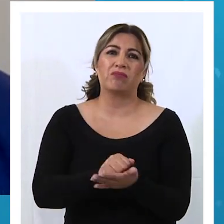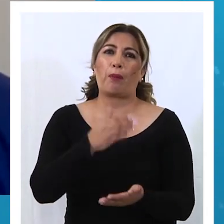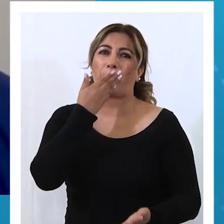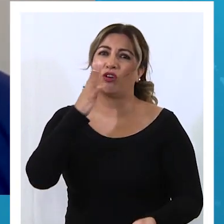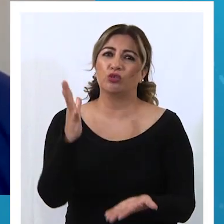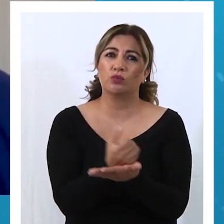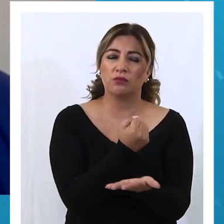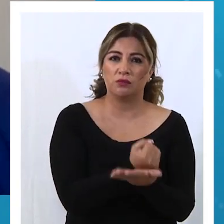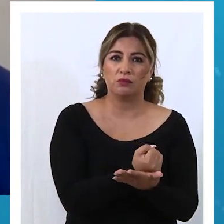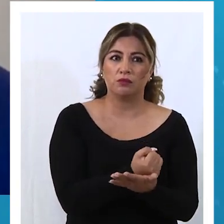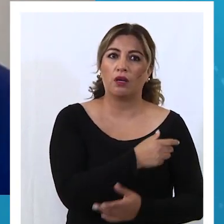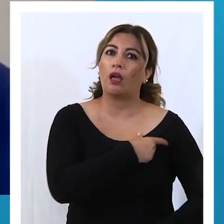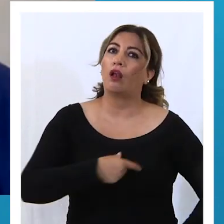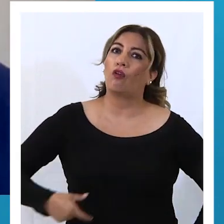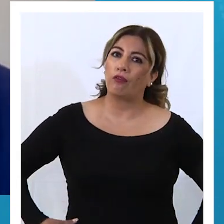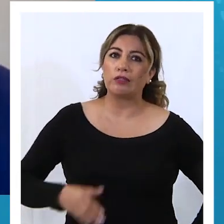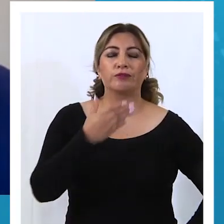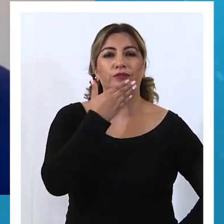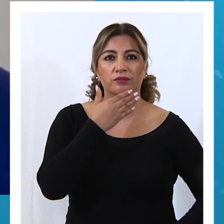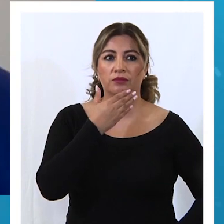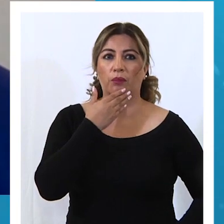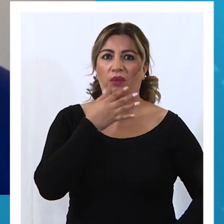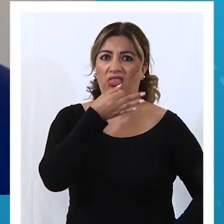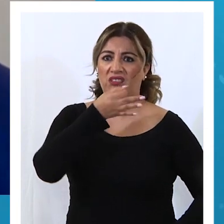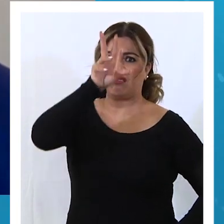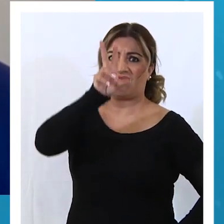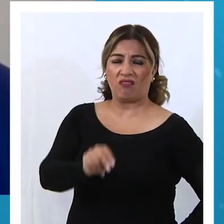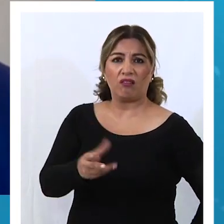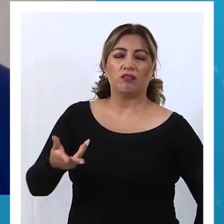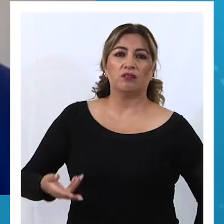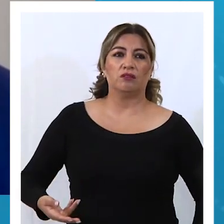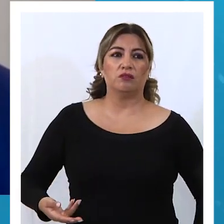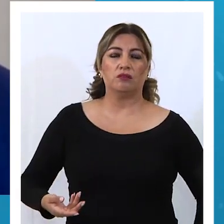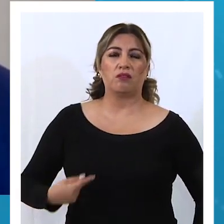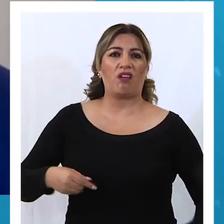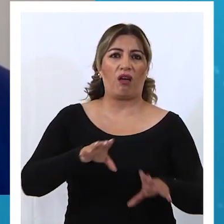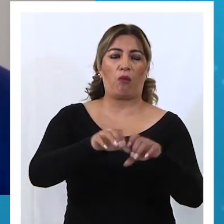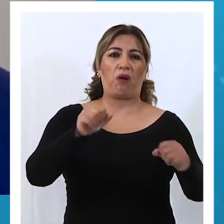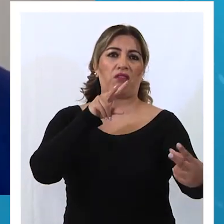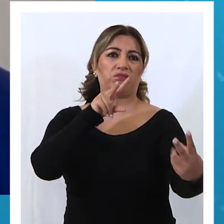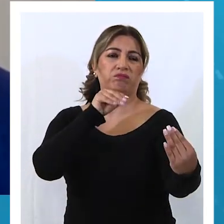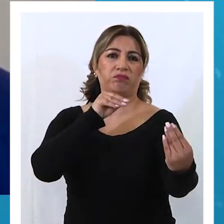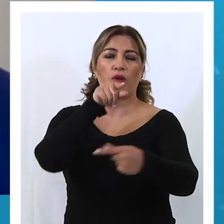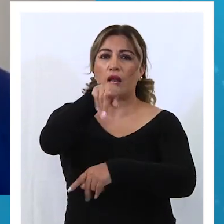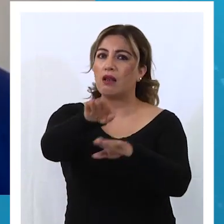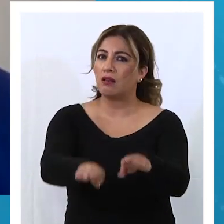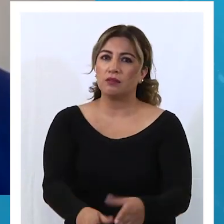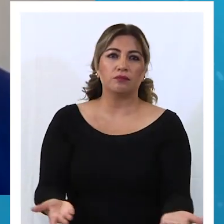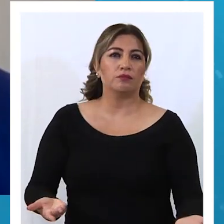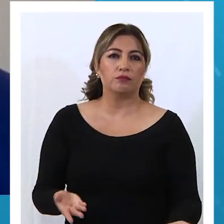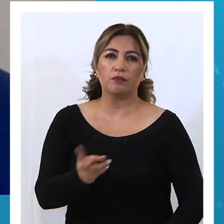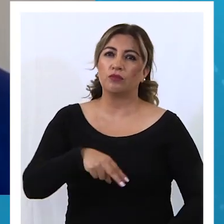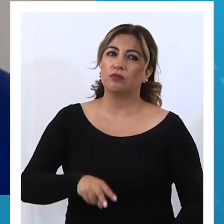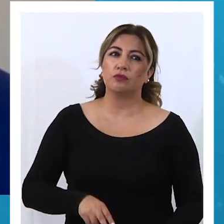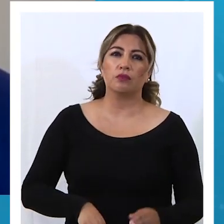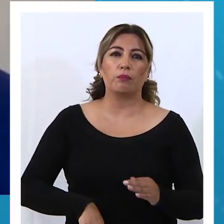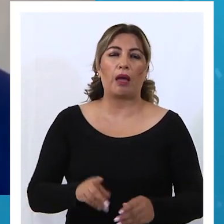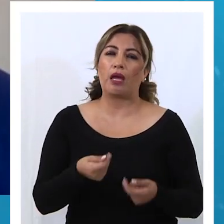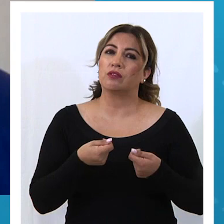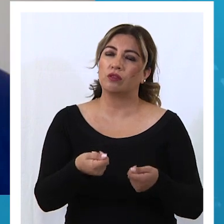mejores sueldos y el Uh -huh. gobierno también se niega a veces a negociar con esta misma historia de que tenemos que mantener